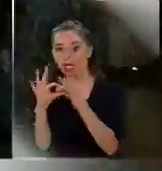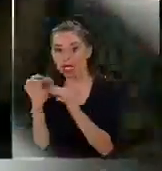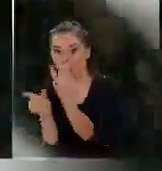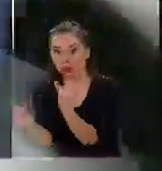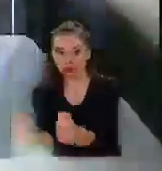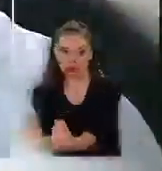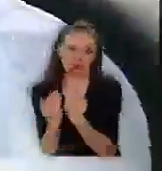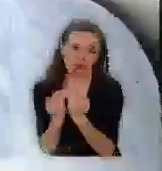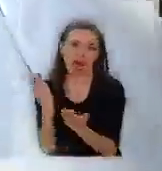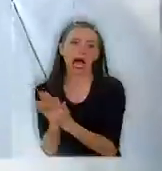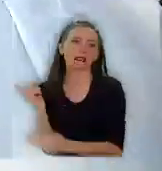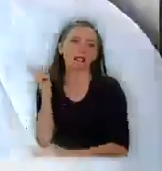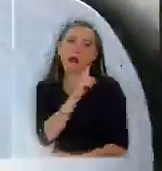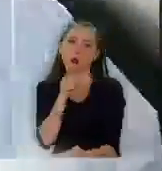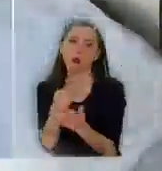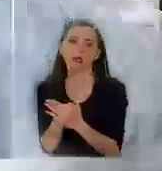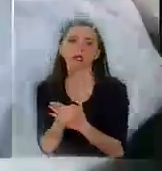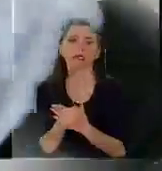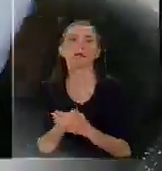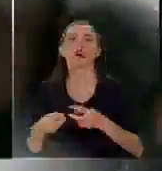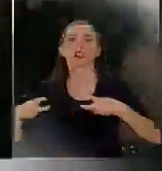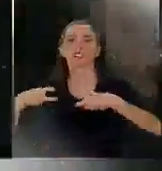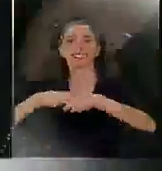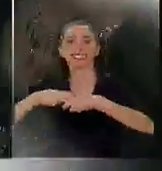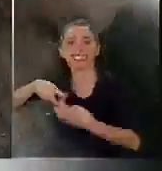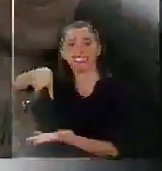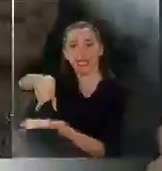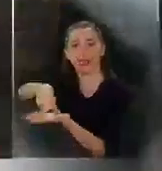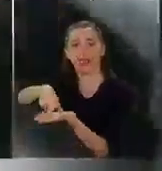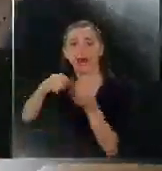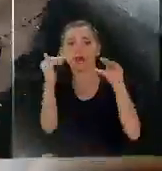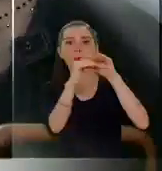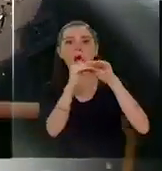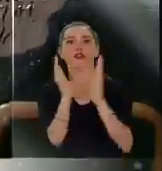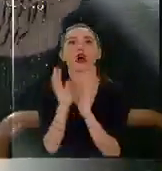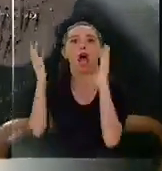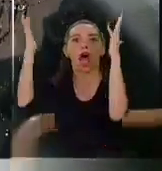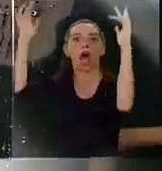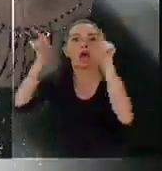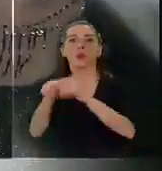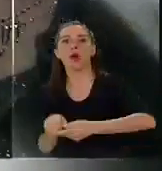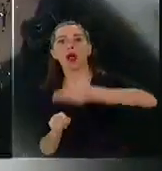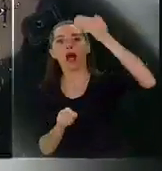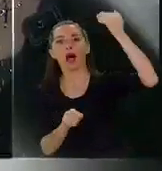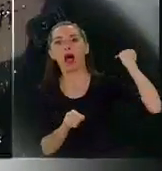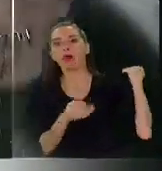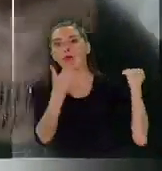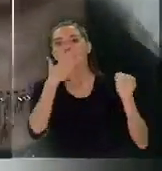leales hasta el fin en el sindicato de un banco, que lo volvió a aplaudir como en sus mejores tiempos.